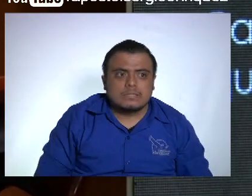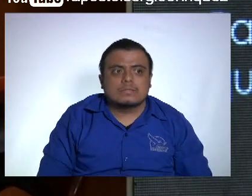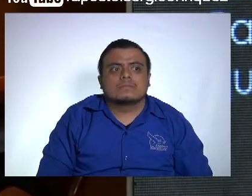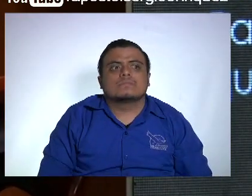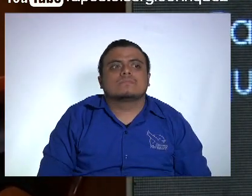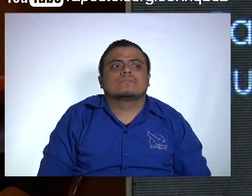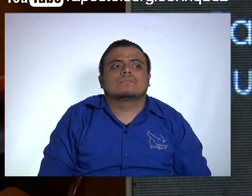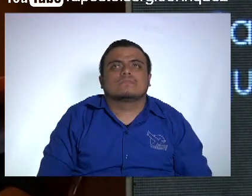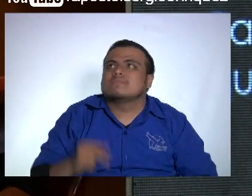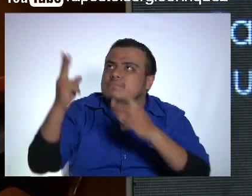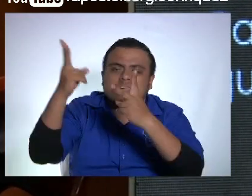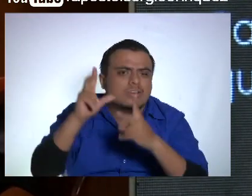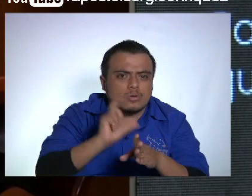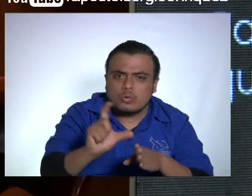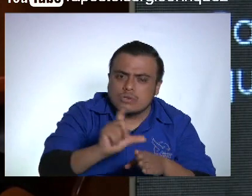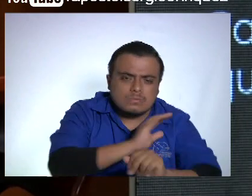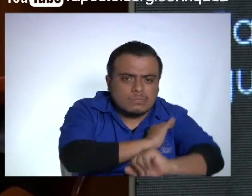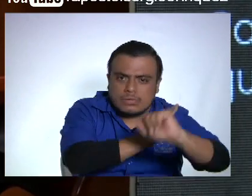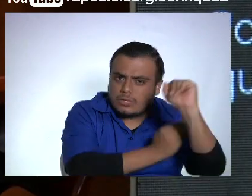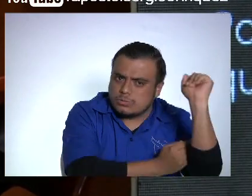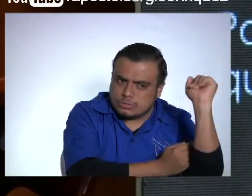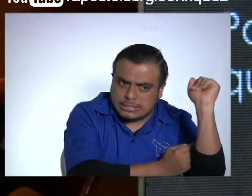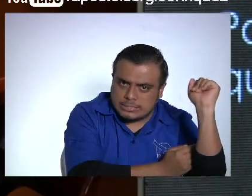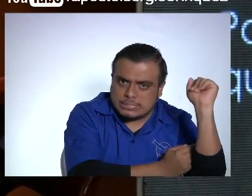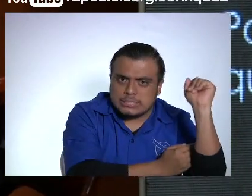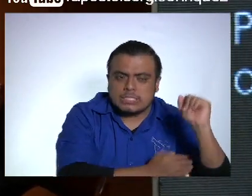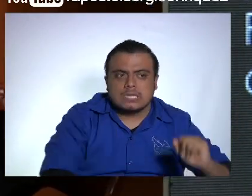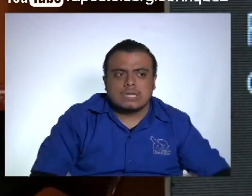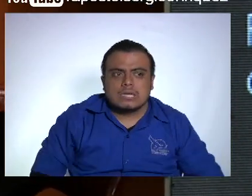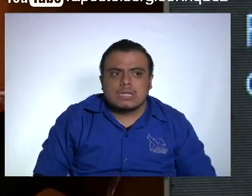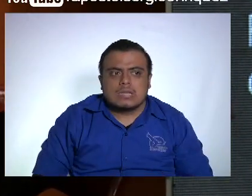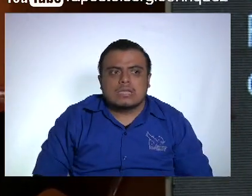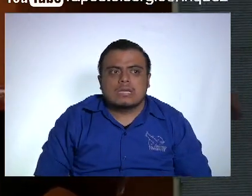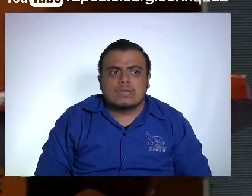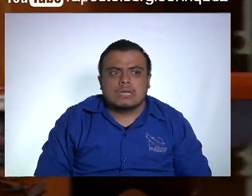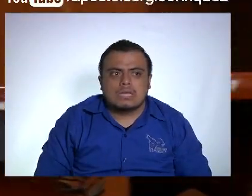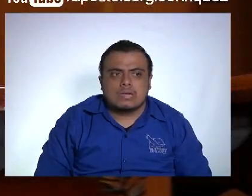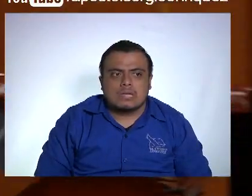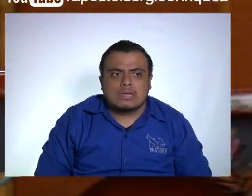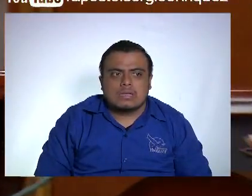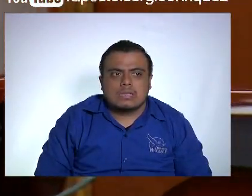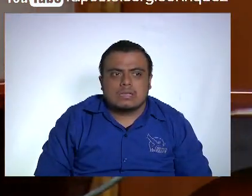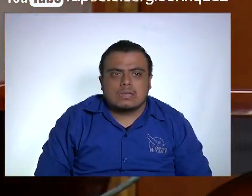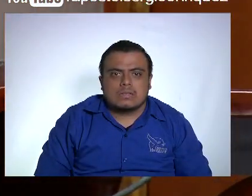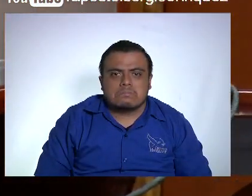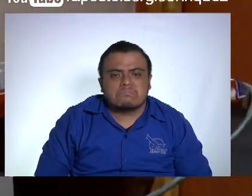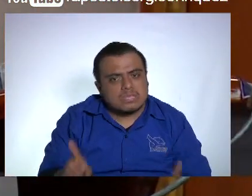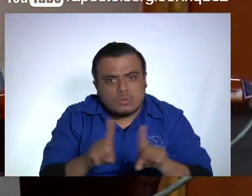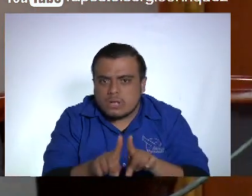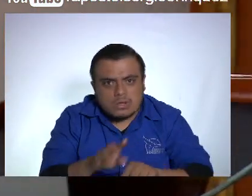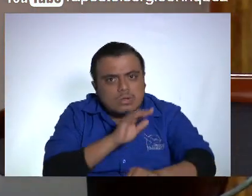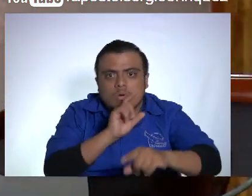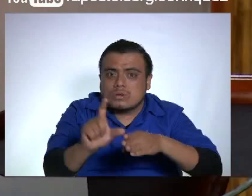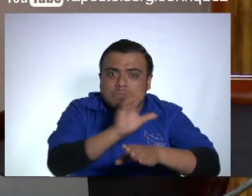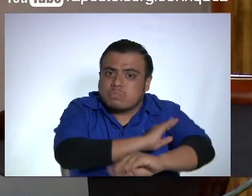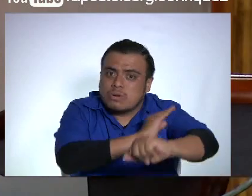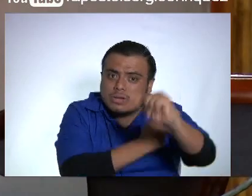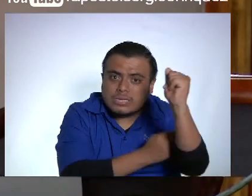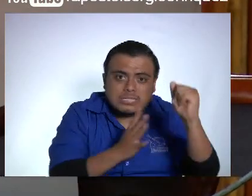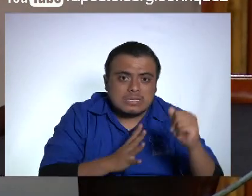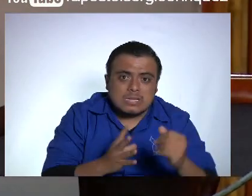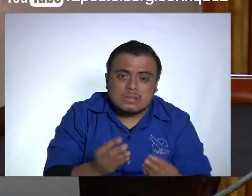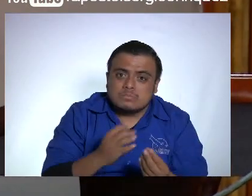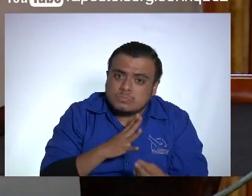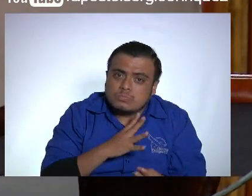Sucederán cosas poderosas, como ha sucedido en la vida de muchos hermanos aquí. Si pasáramos a